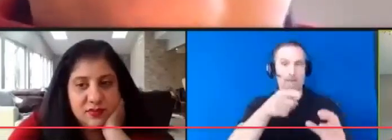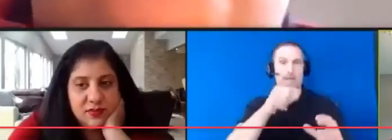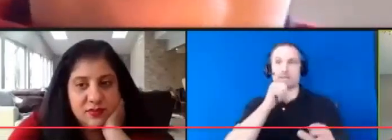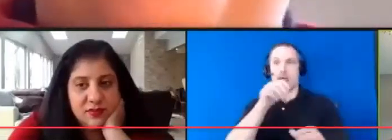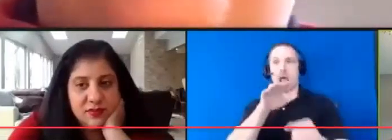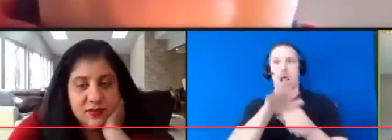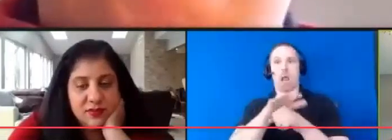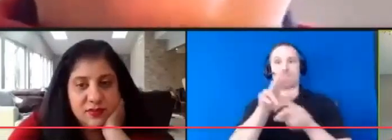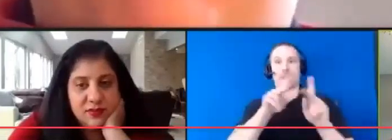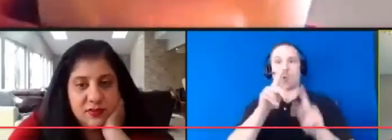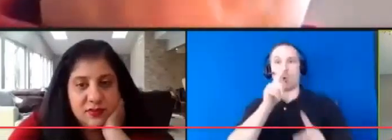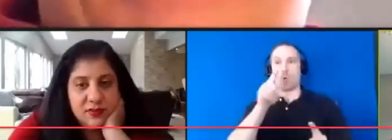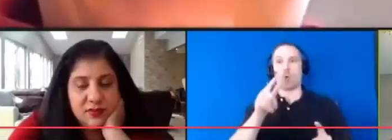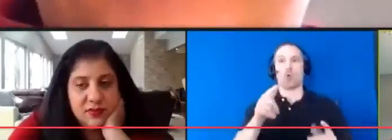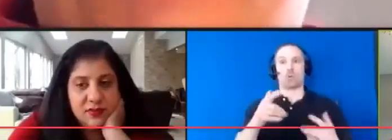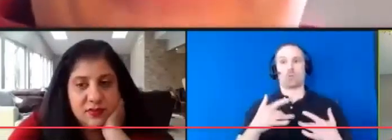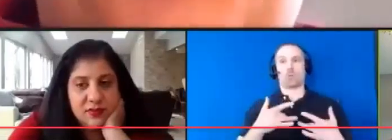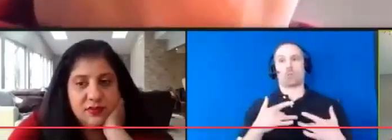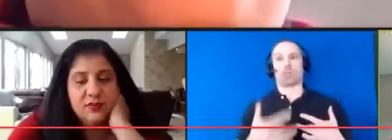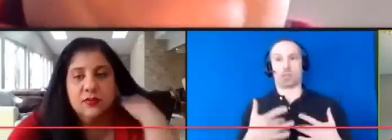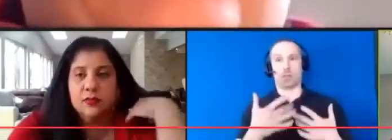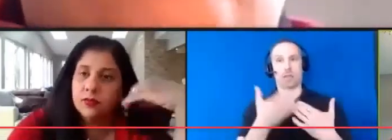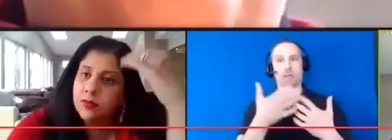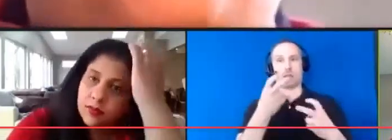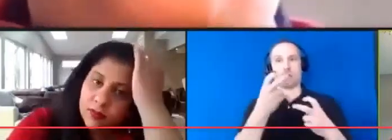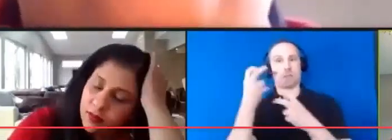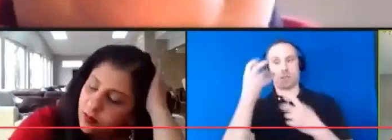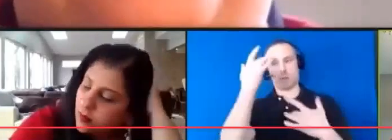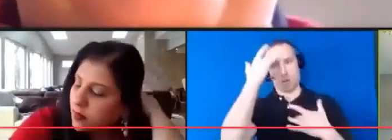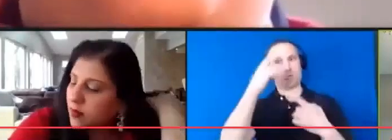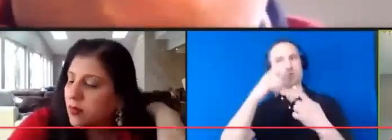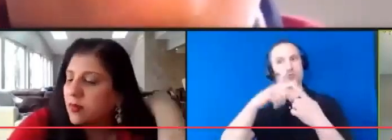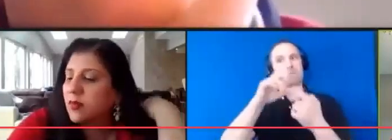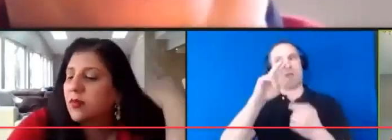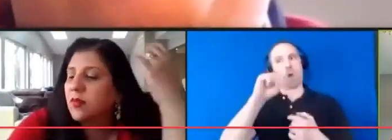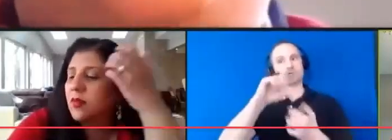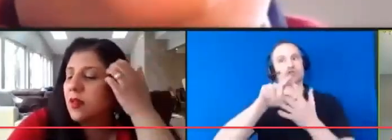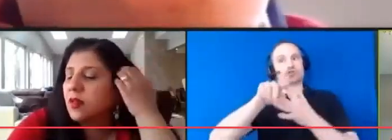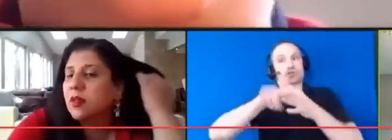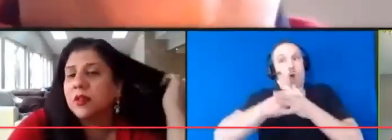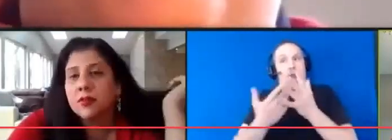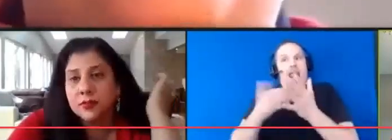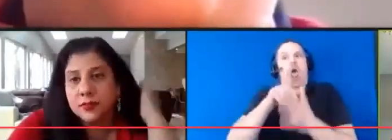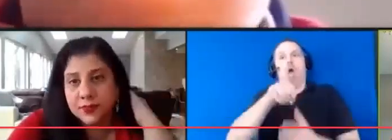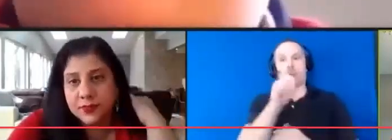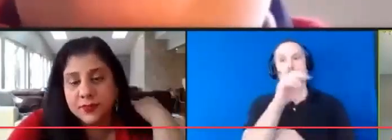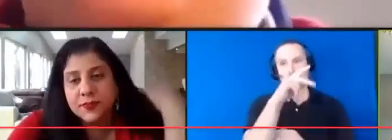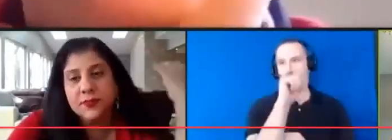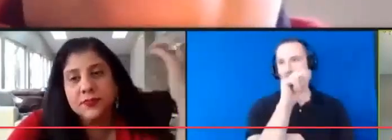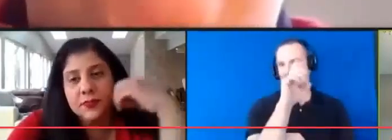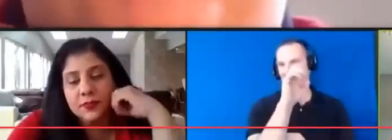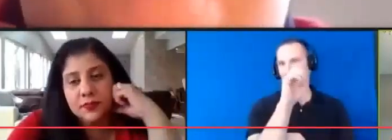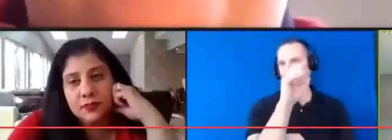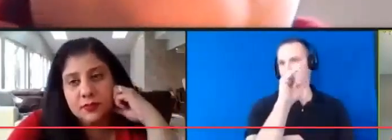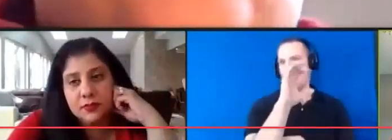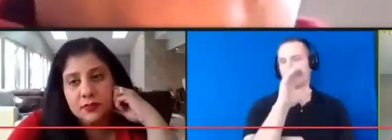todos grandes grupos a la humanidad de varios grupos este lo que sucede es